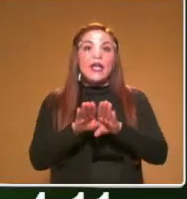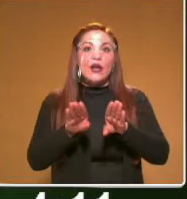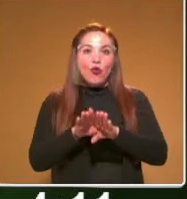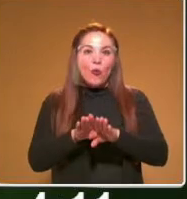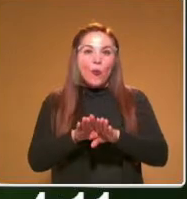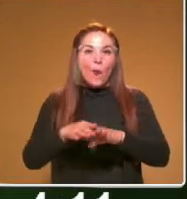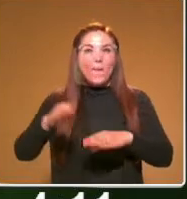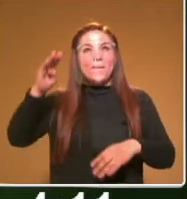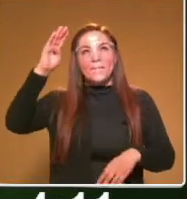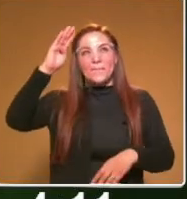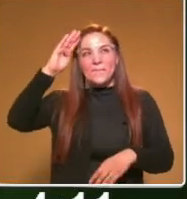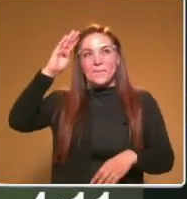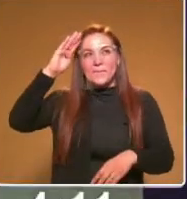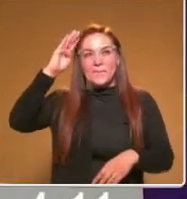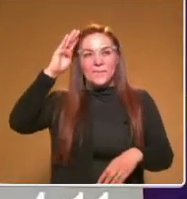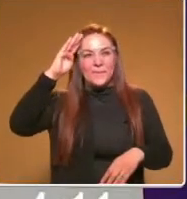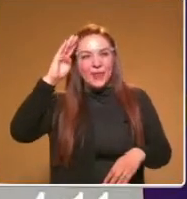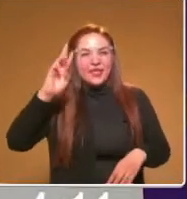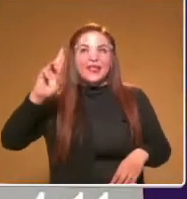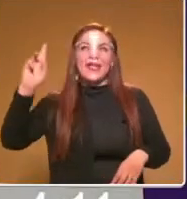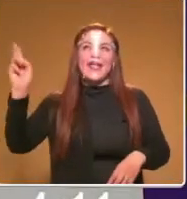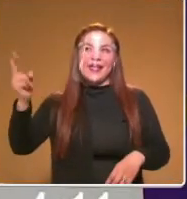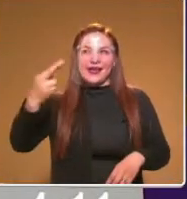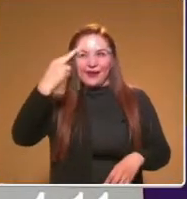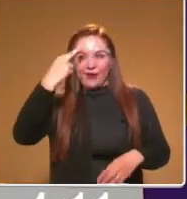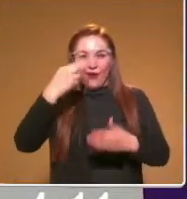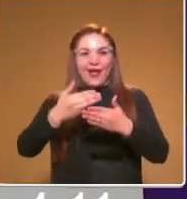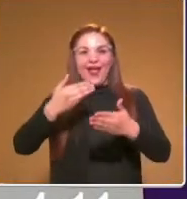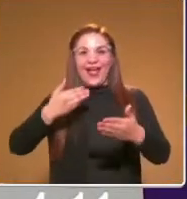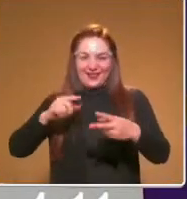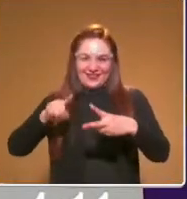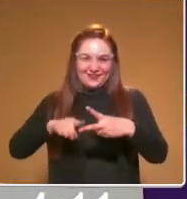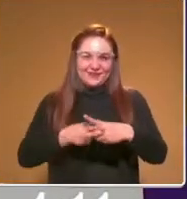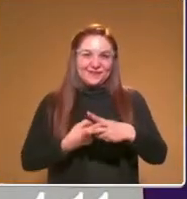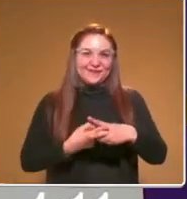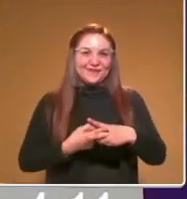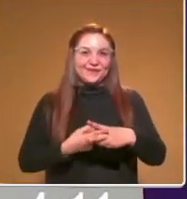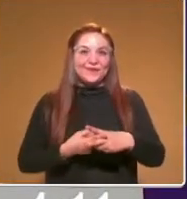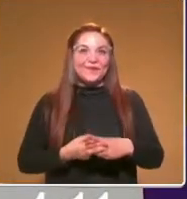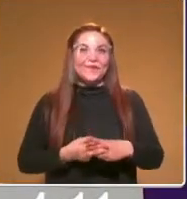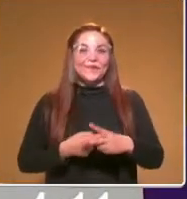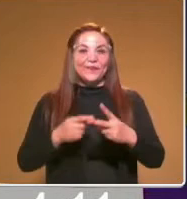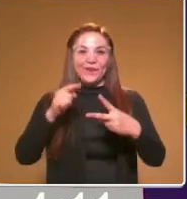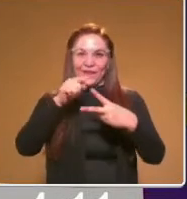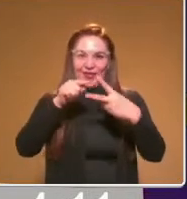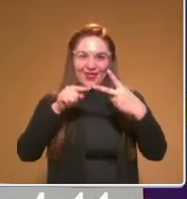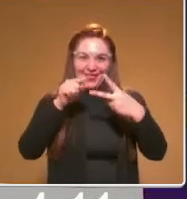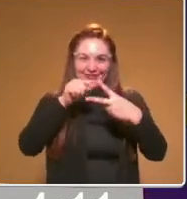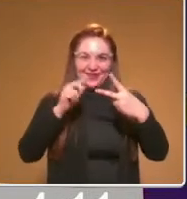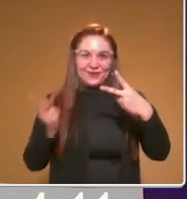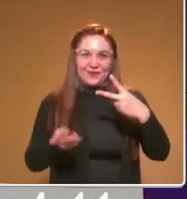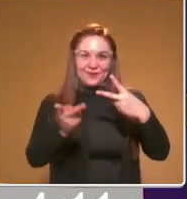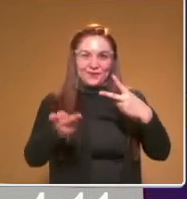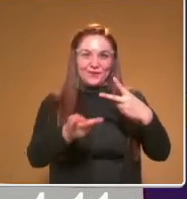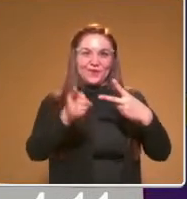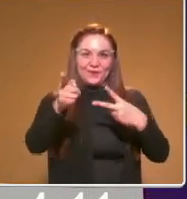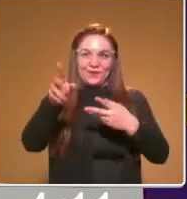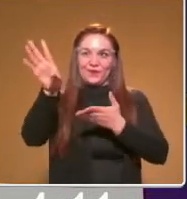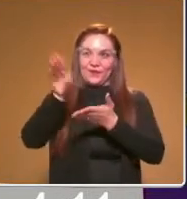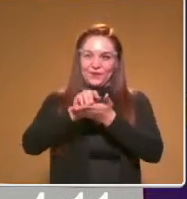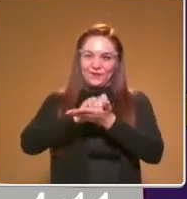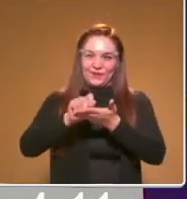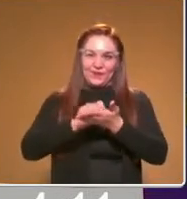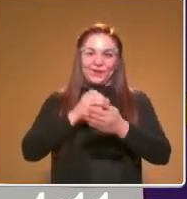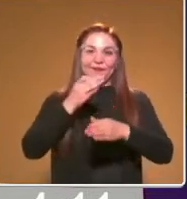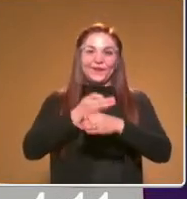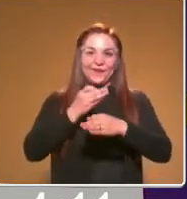como que pensando, recordando antes de comenzar. Ok, entonces con esas dos preguntas, esperamos que hayas tomado ahí nota, nos vamos a ir